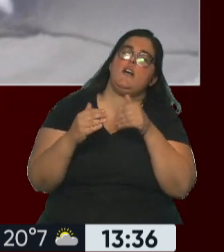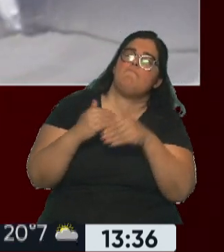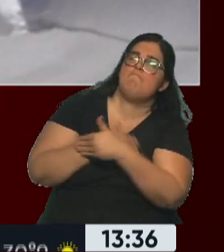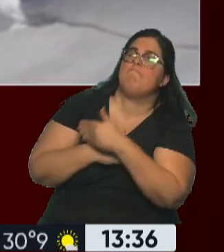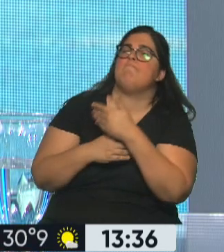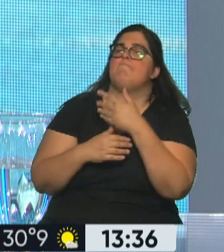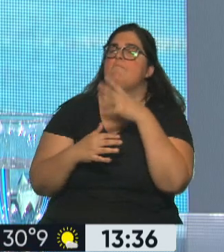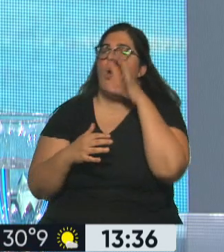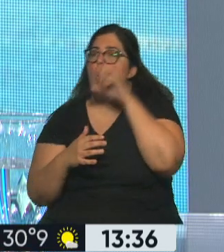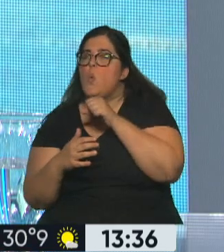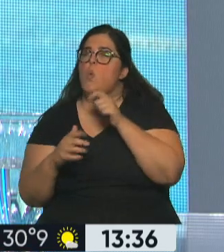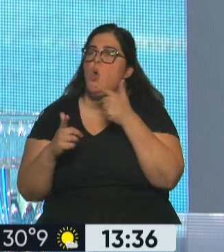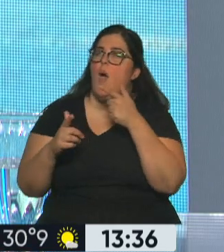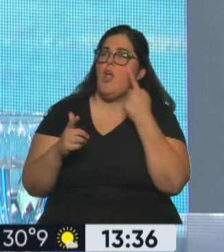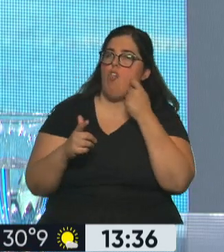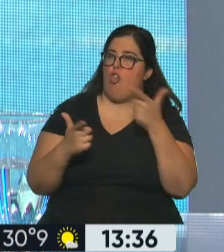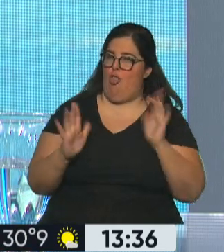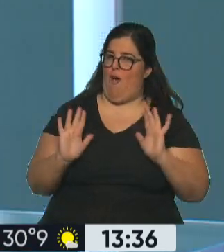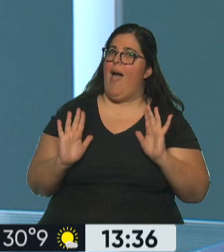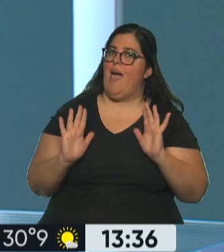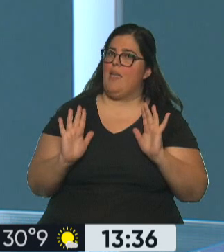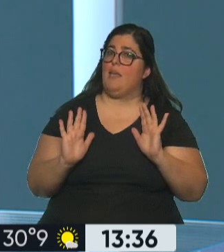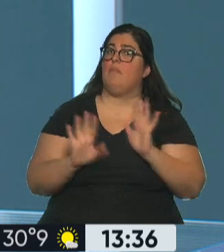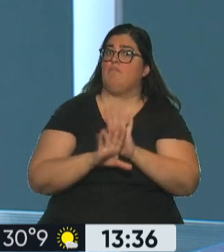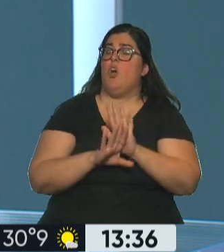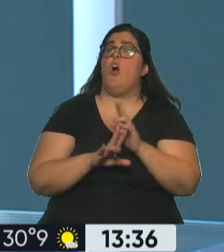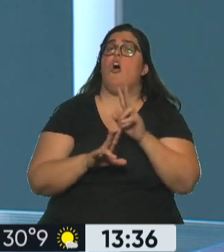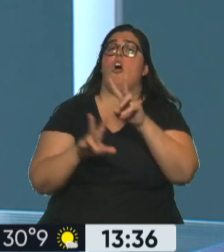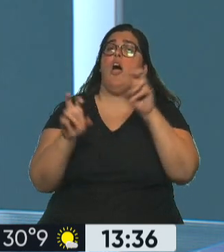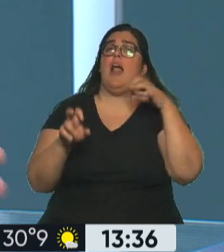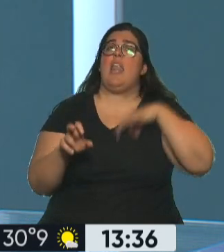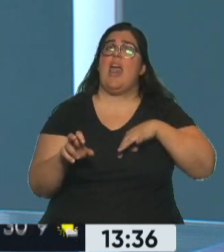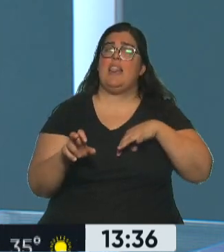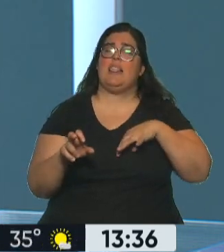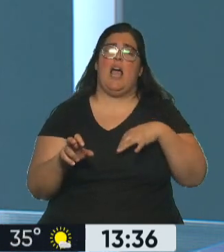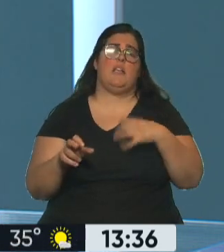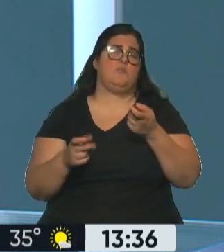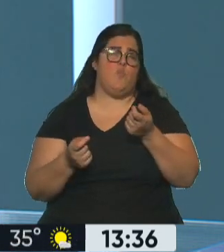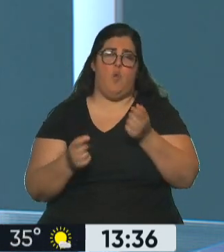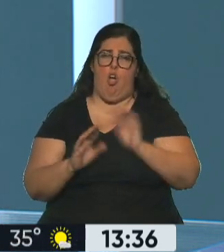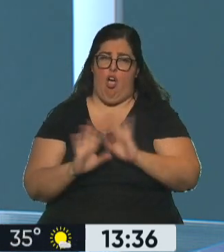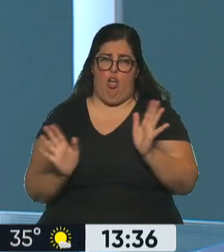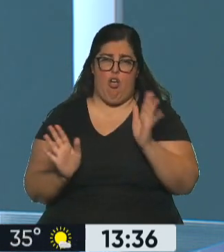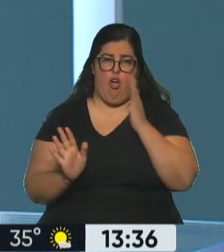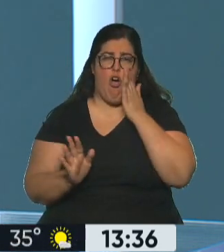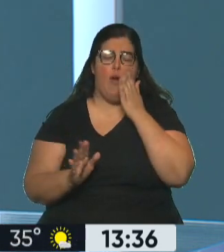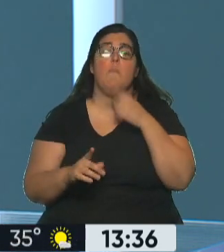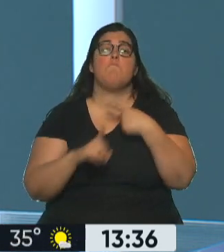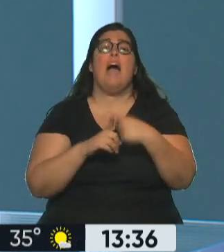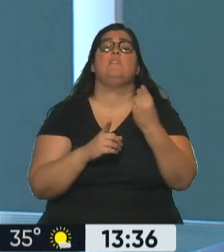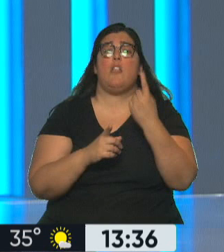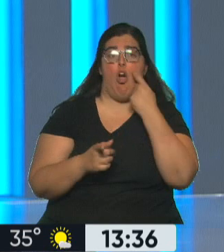no son del todo controlados, que finalmente redundan en que las rentas que quedan en el país sean muy nimias, a lo cual se suma un control y